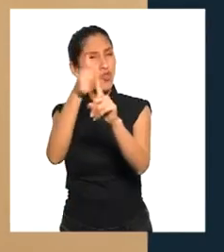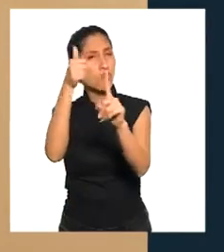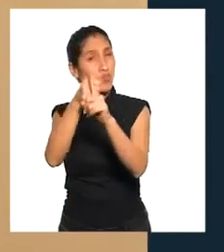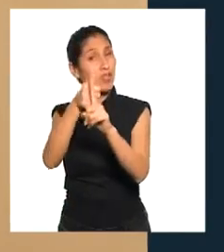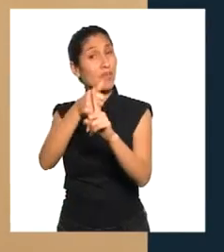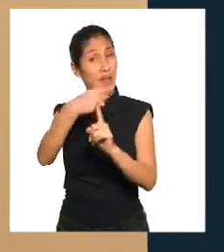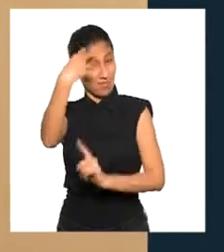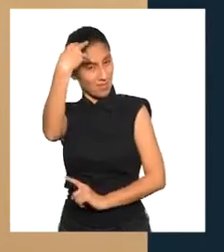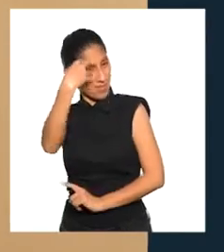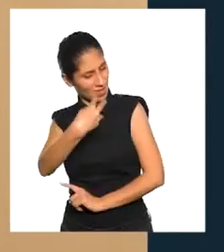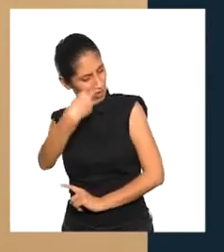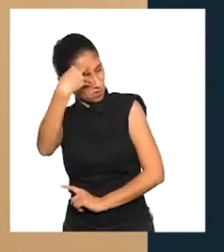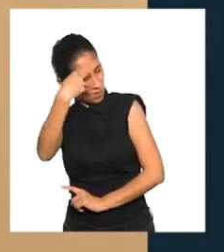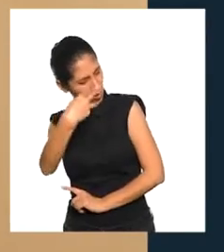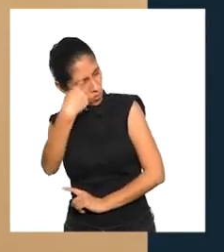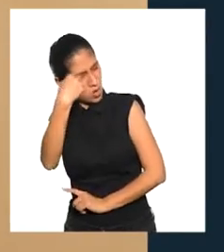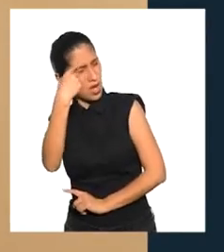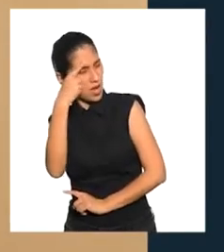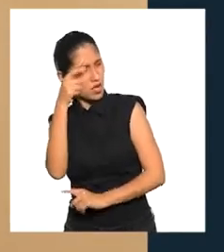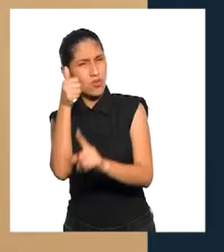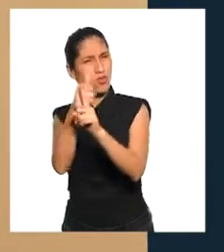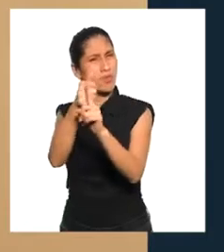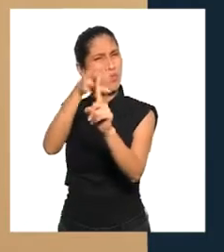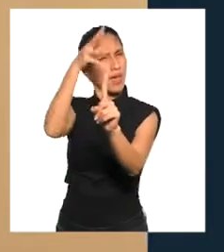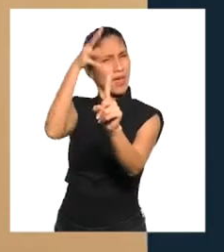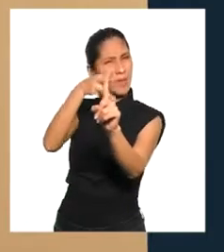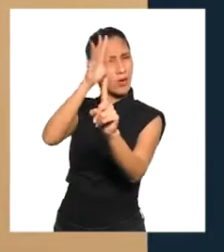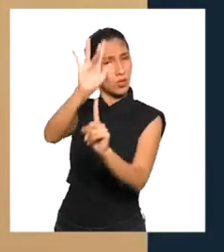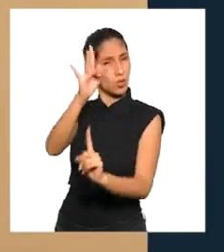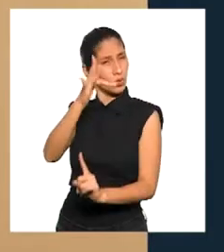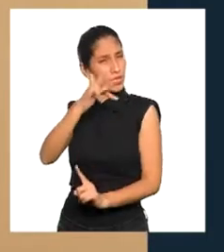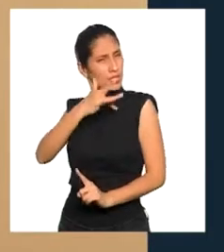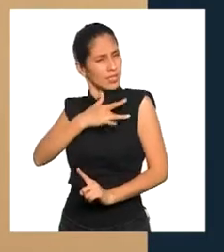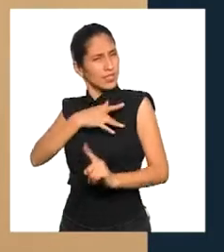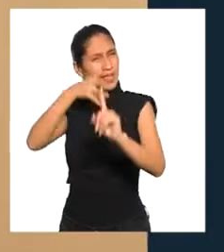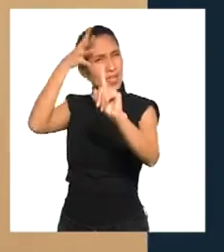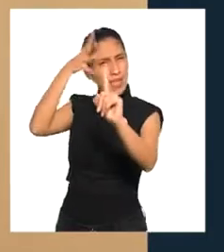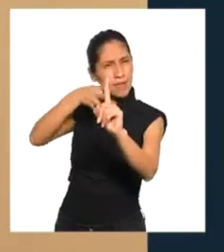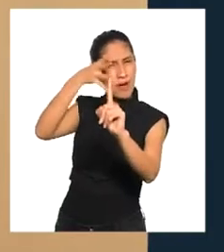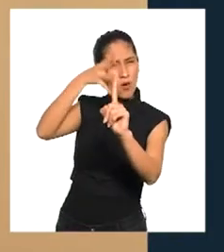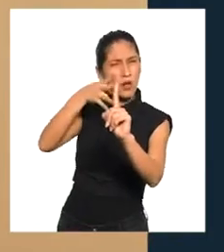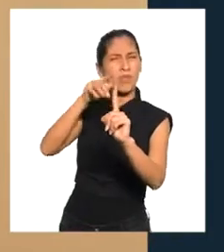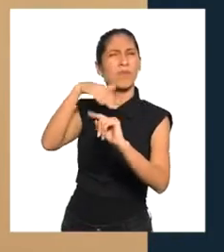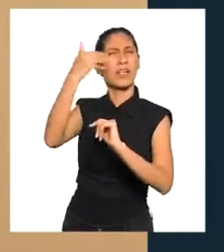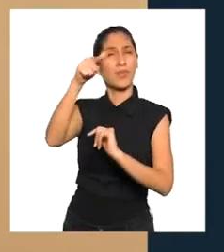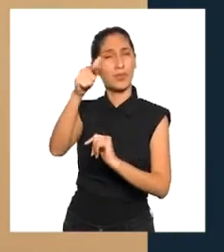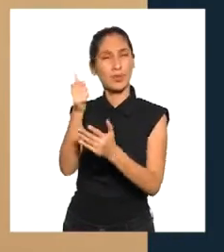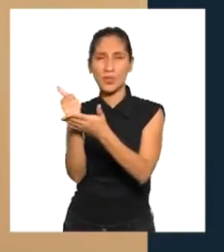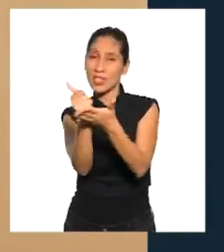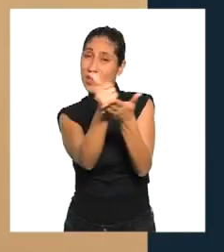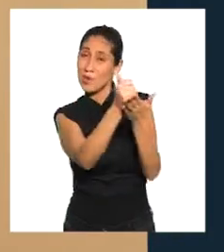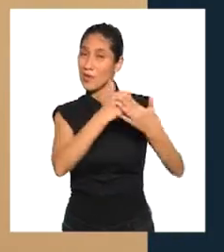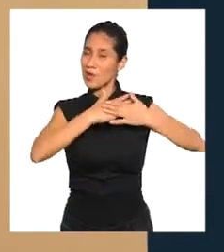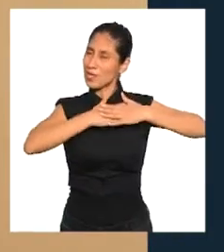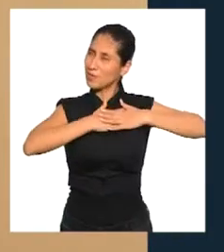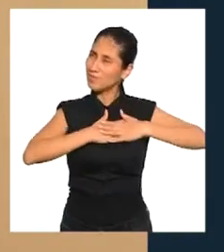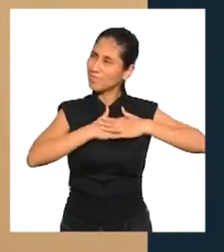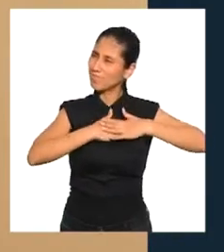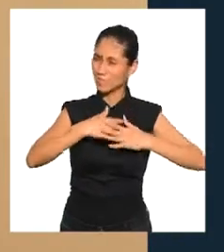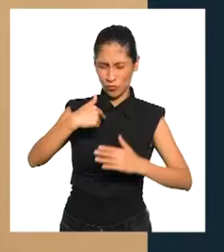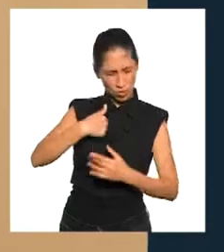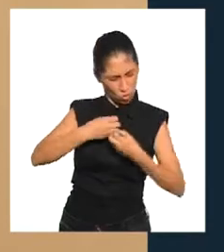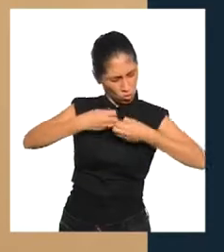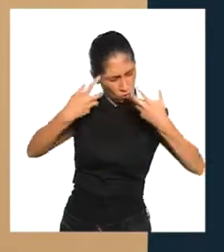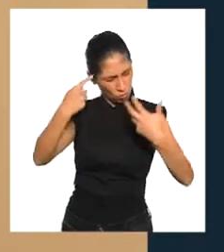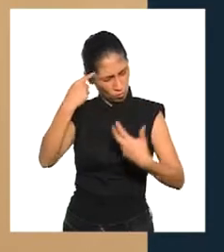de construir nuestro bienestar emocional como parte importante de nuestra identidad y